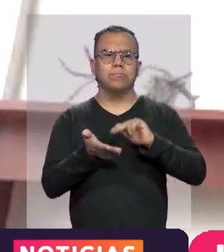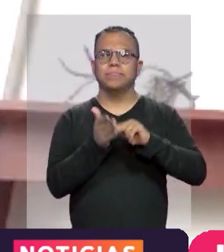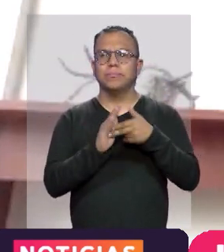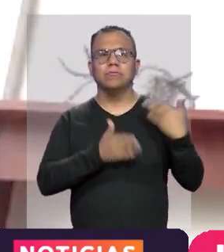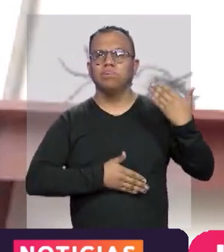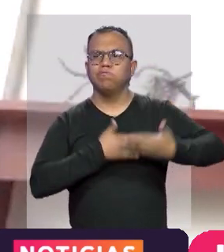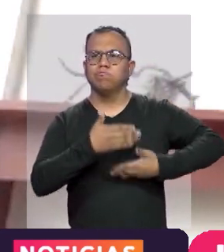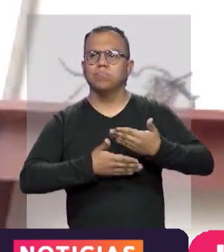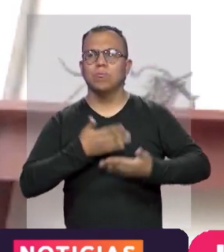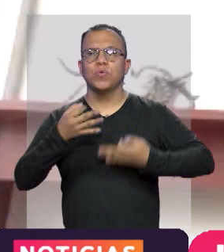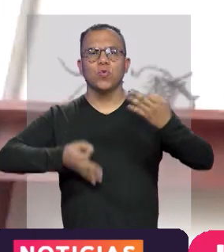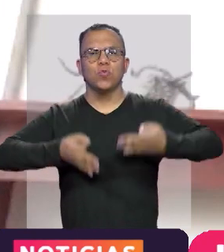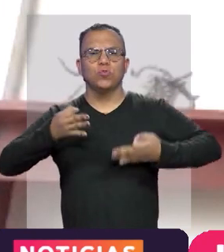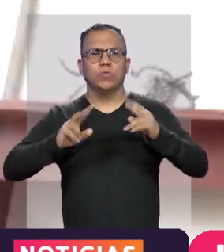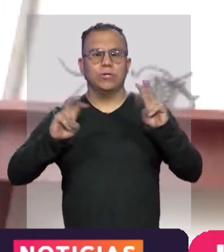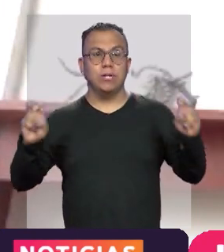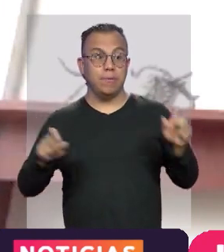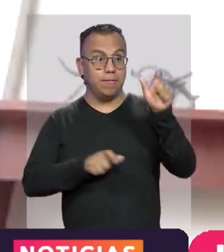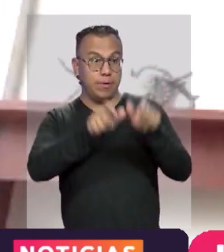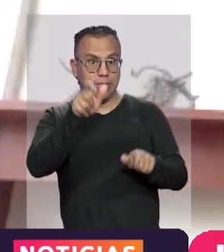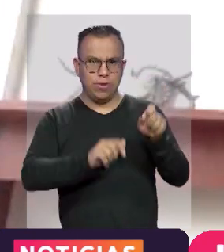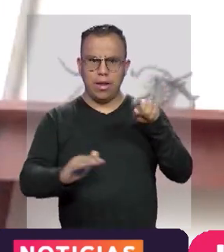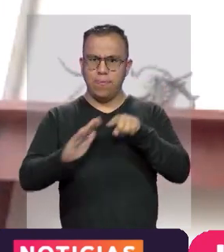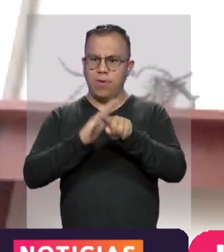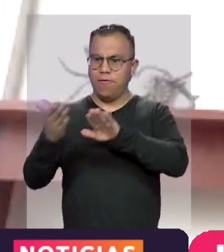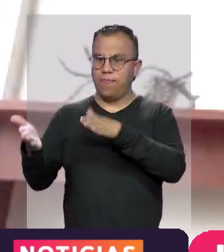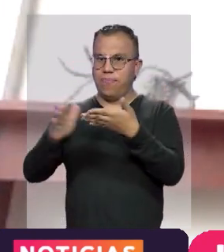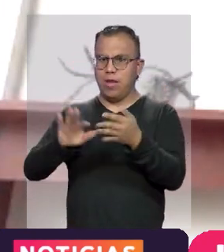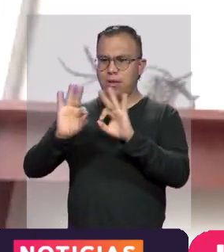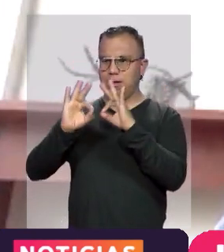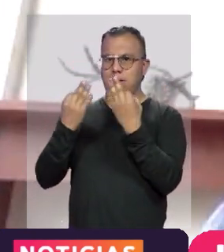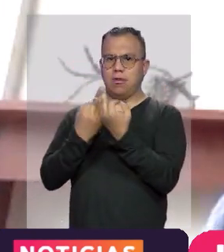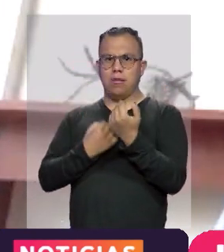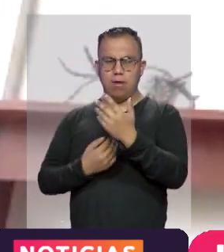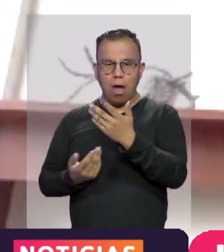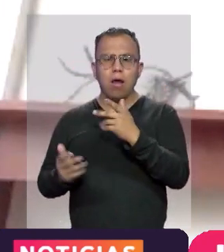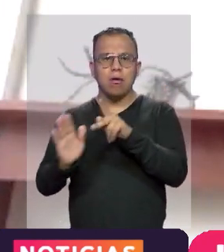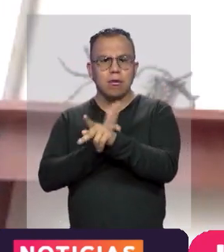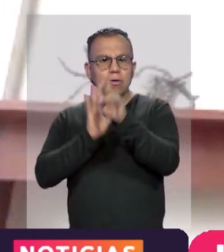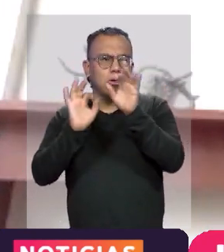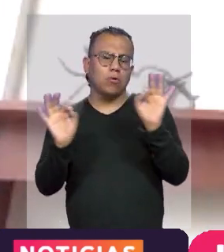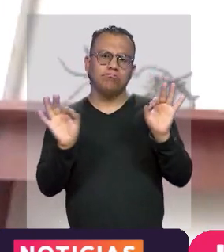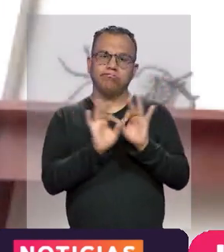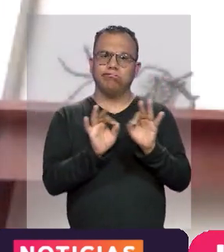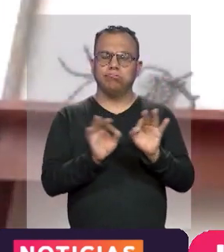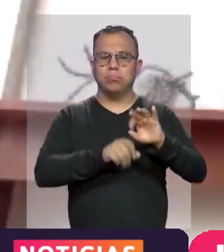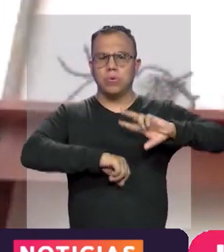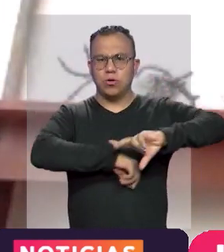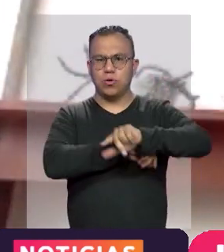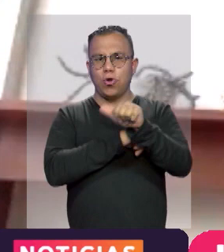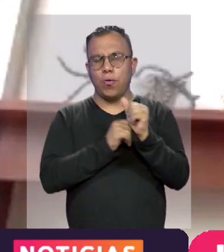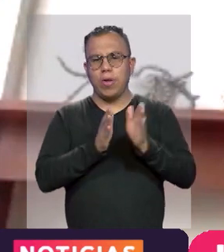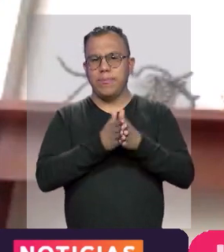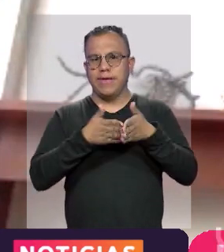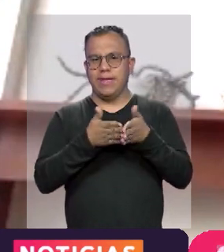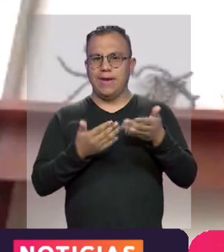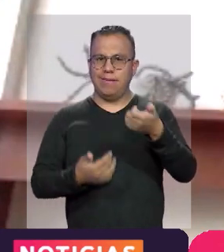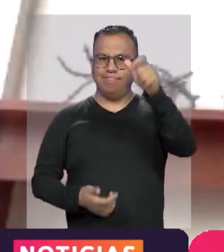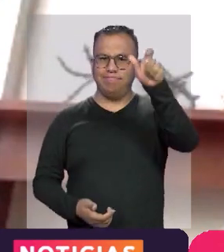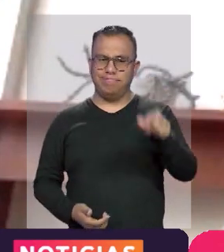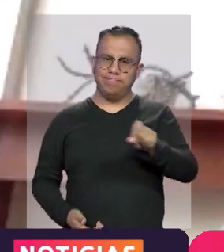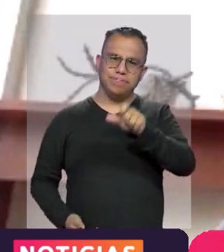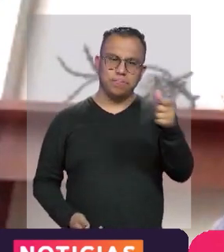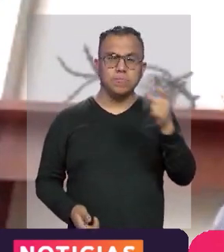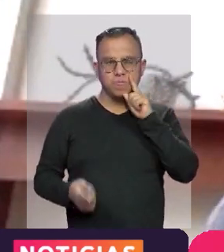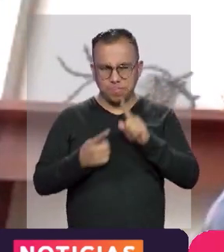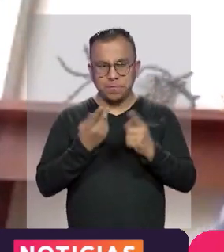un proceso de justicia restaurativa de una persona que asesina a un familiar a una persona que simplemente le roba la billetera a otro. Entonces,